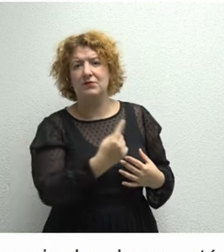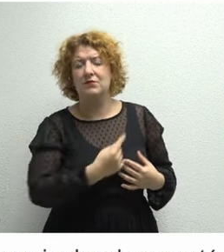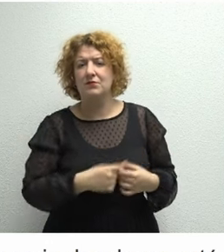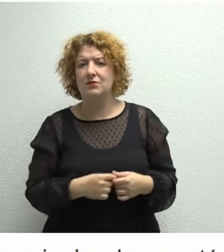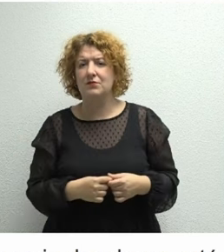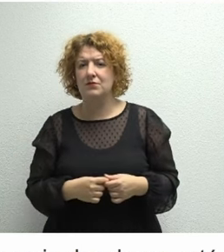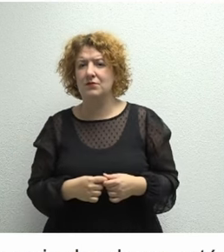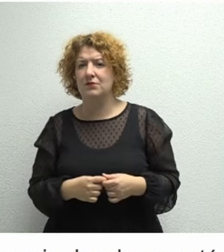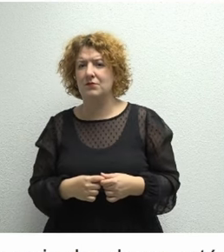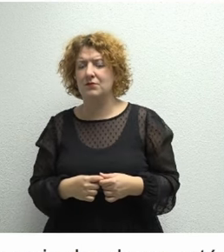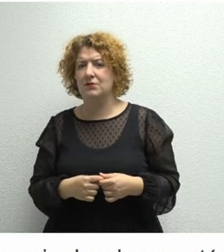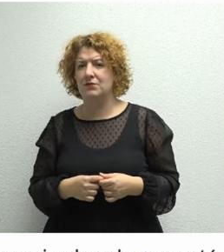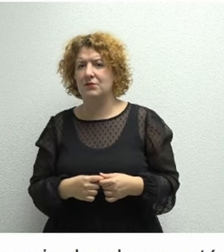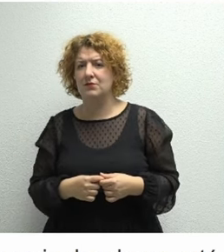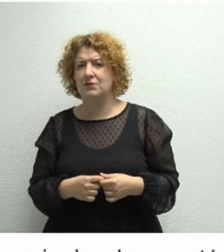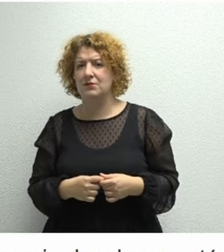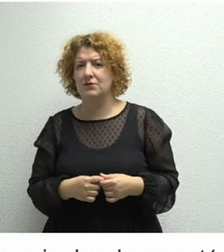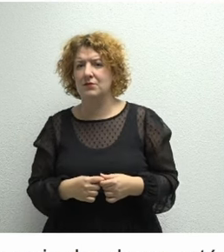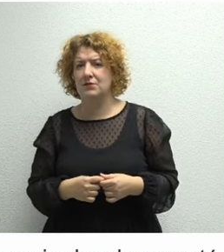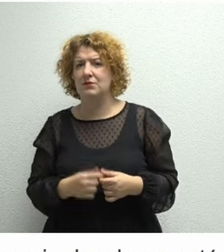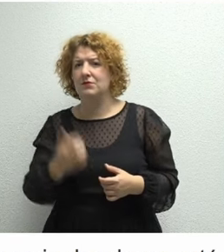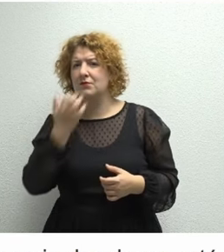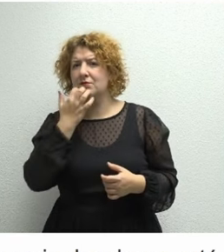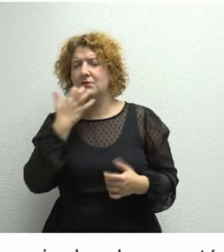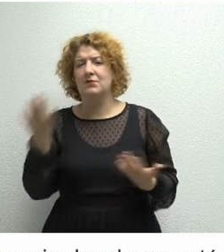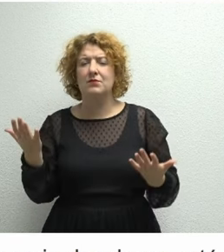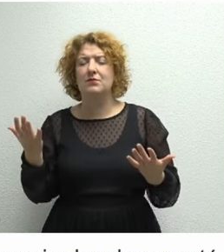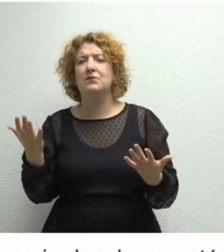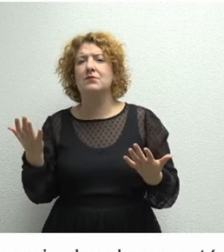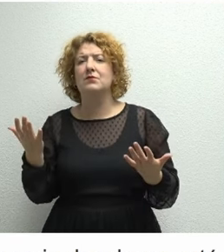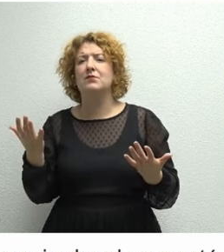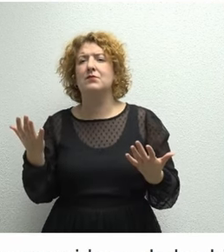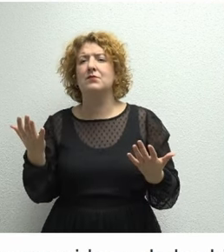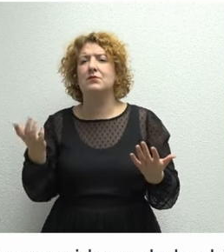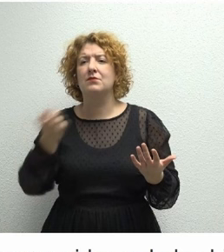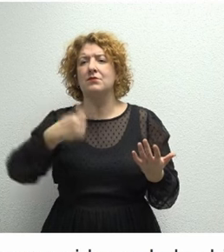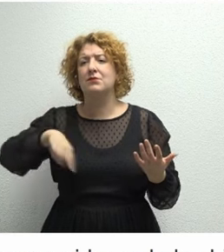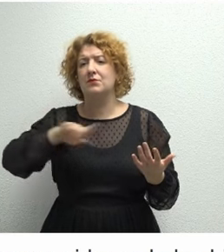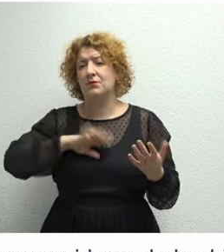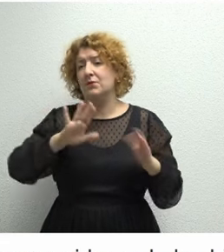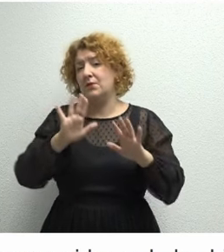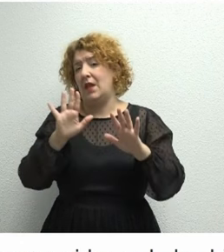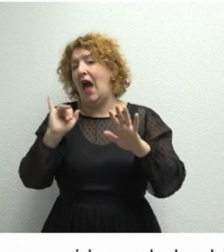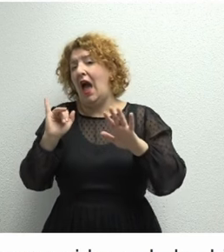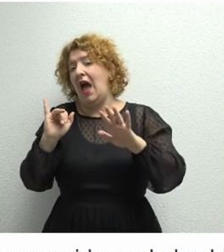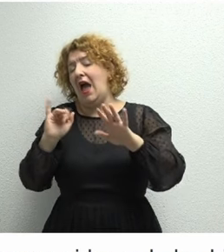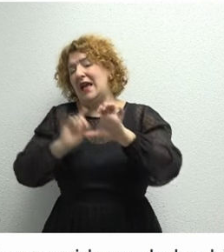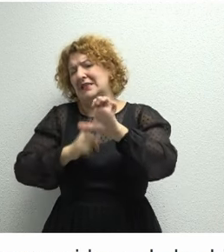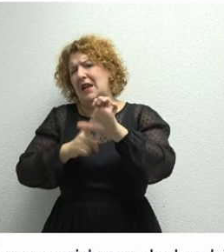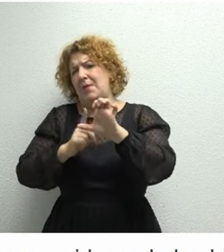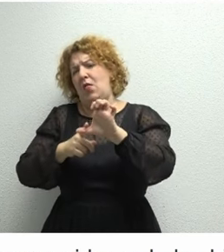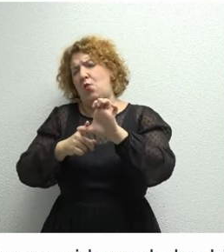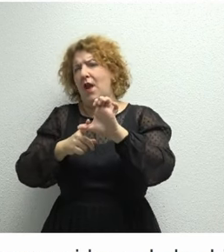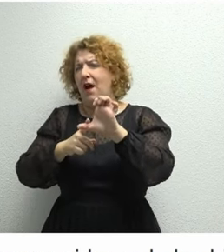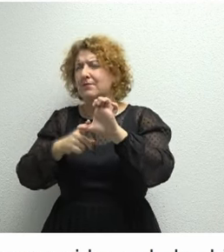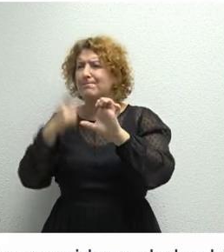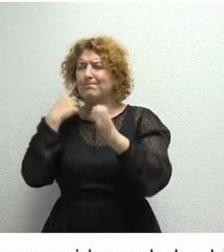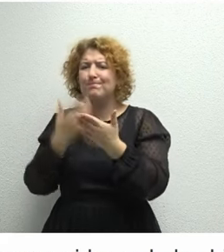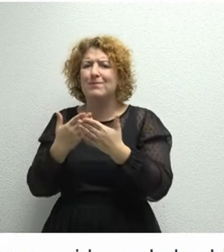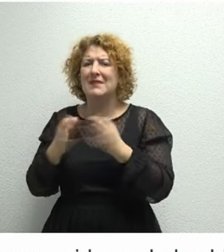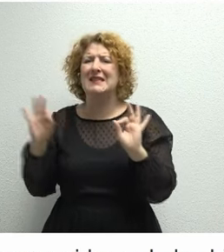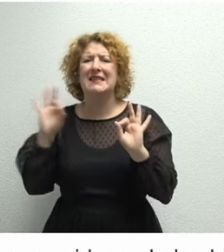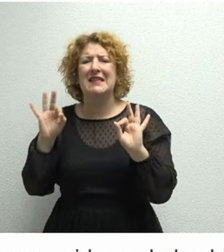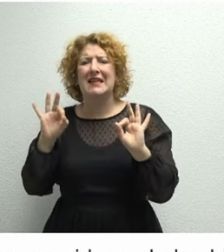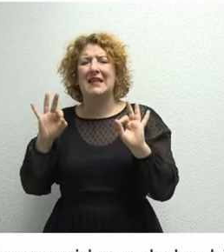extremadura creo que lo ha salido esta mañana ha dicho eh tenemos redes de atención muy estancas redes de atención